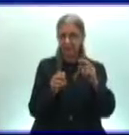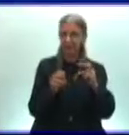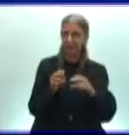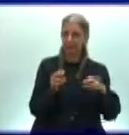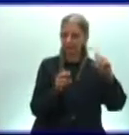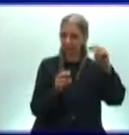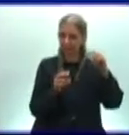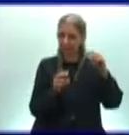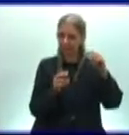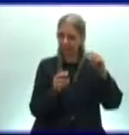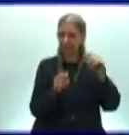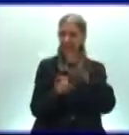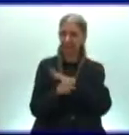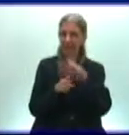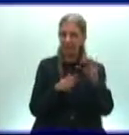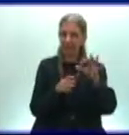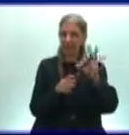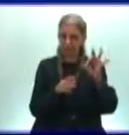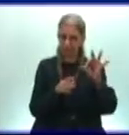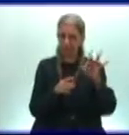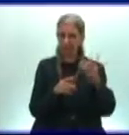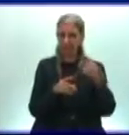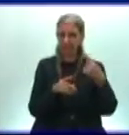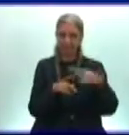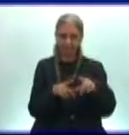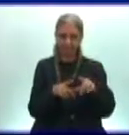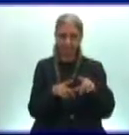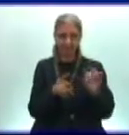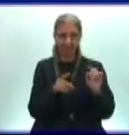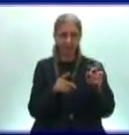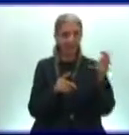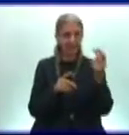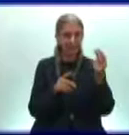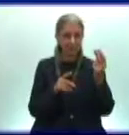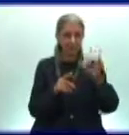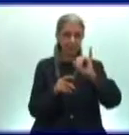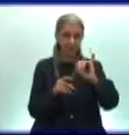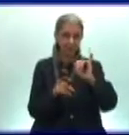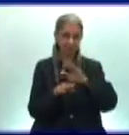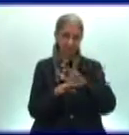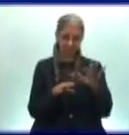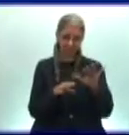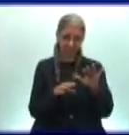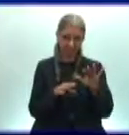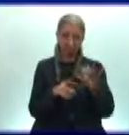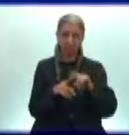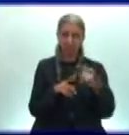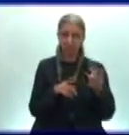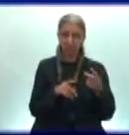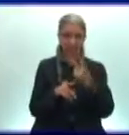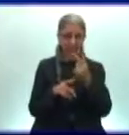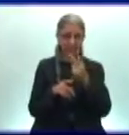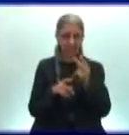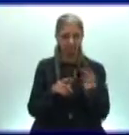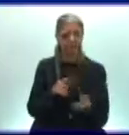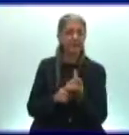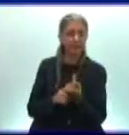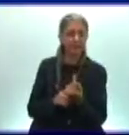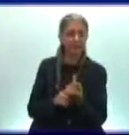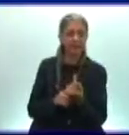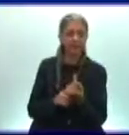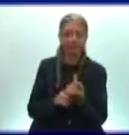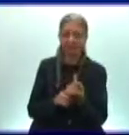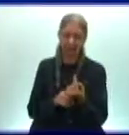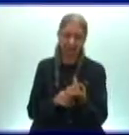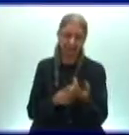3, admiten hasta 8. Por supuesto, en este caso solamente estamos representando 8 electrones en total, porque es